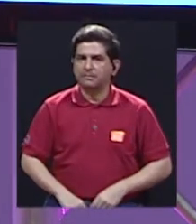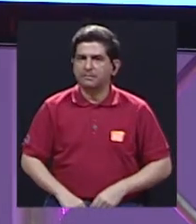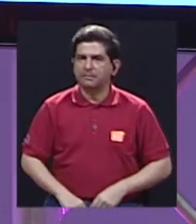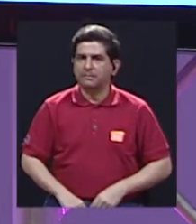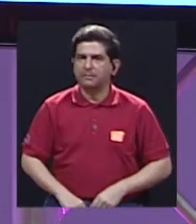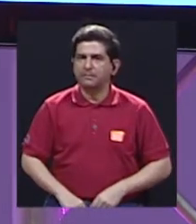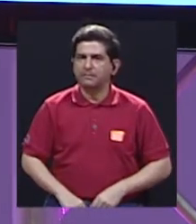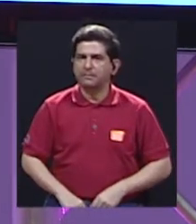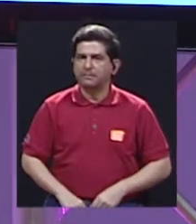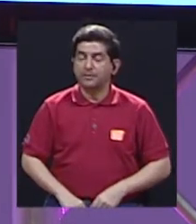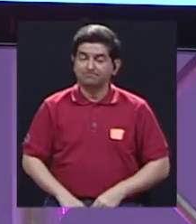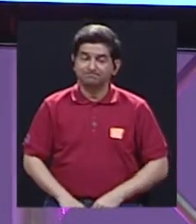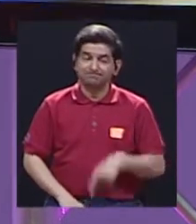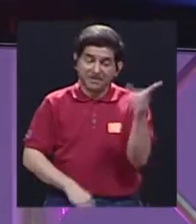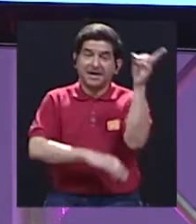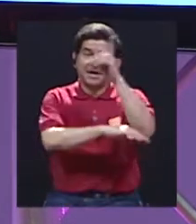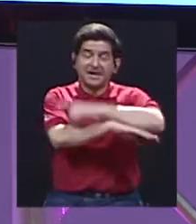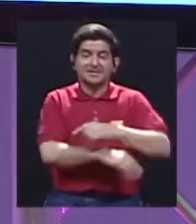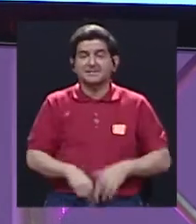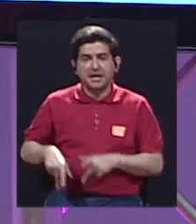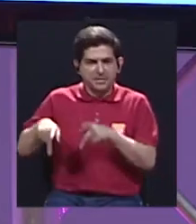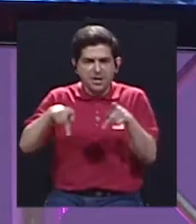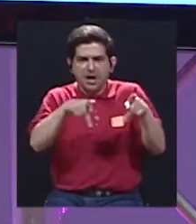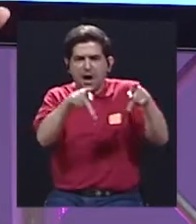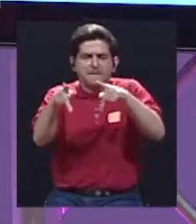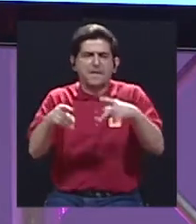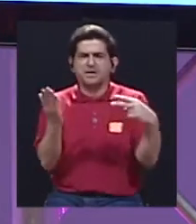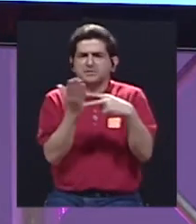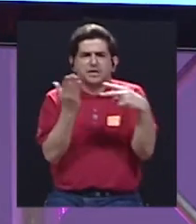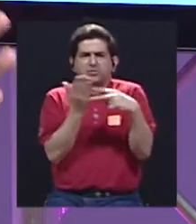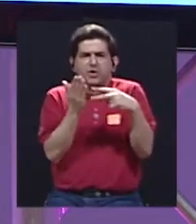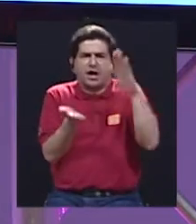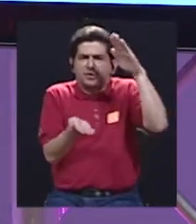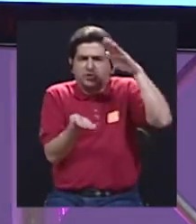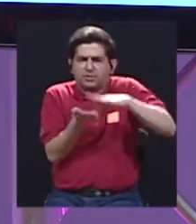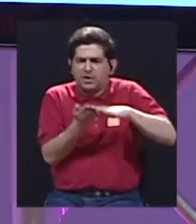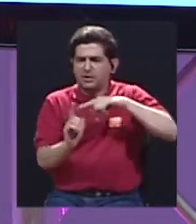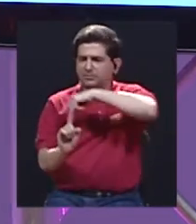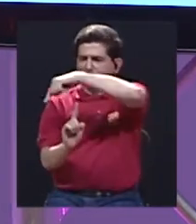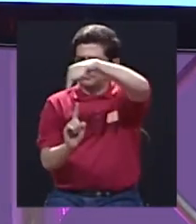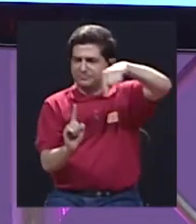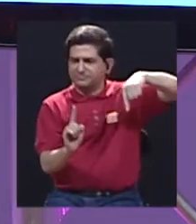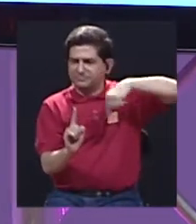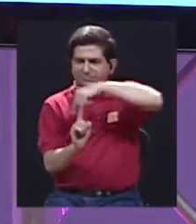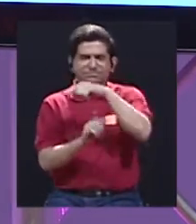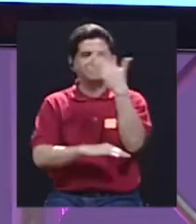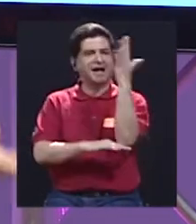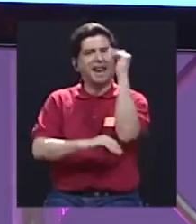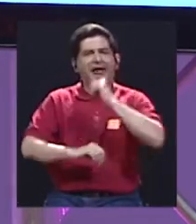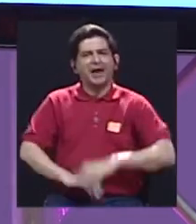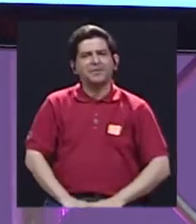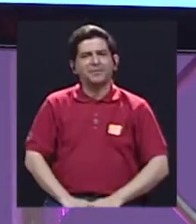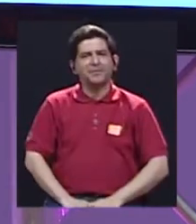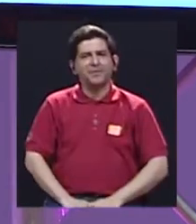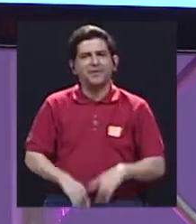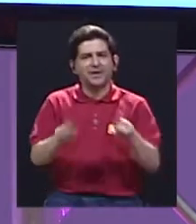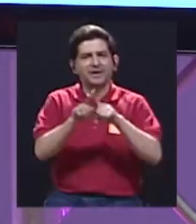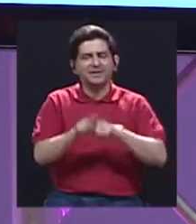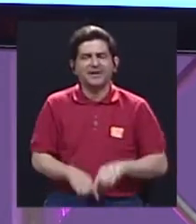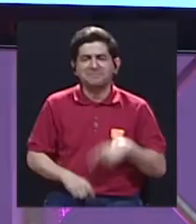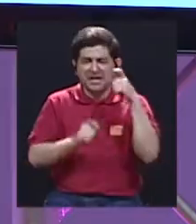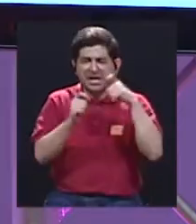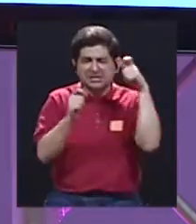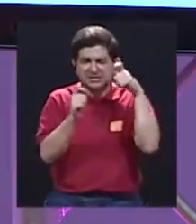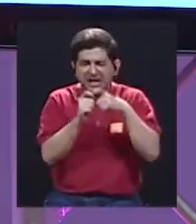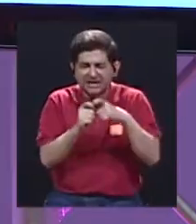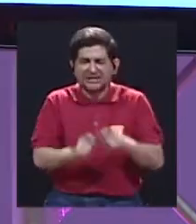bueno hay que decir que desde aquel día los paseos por el gigantesco jardín del edén se redujeron a darle la vuelta de manzana y después a darle la vuelta al manzano